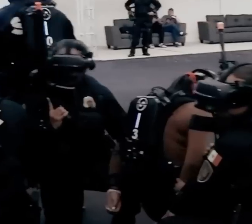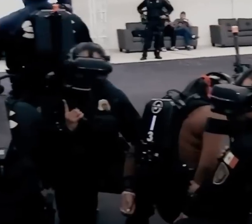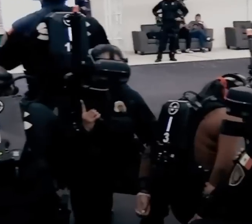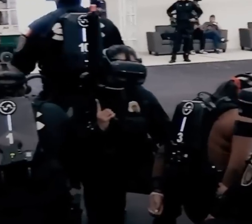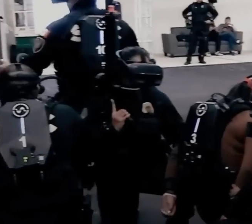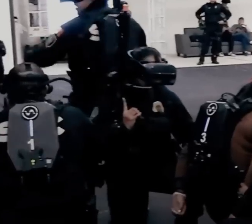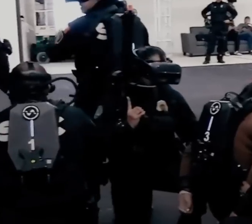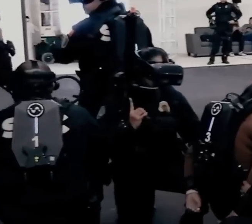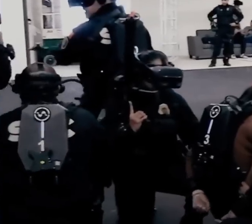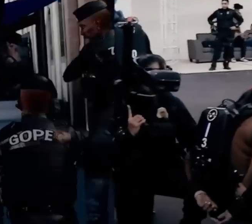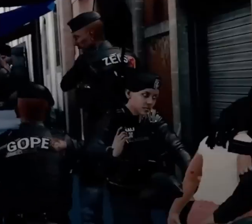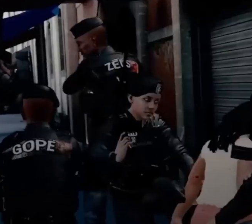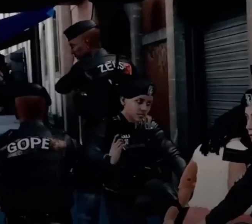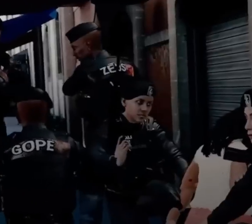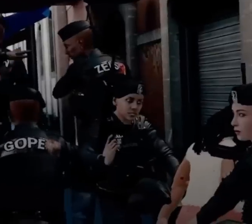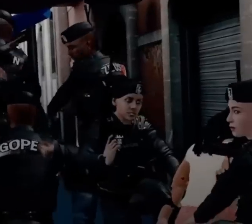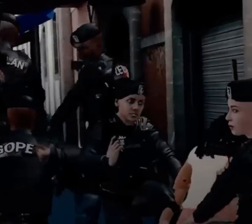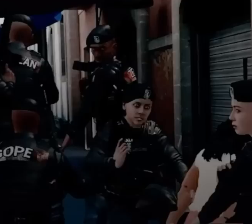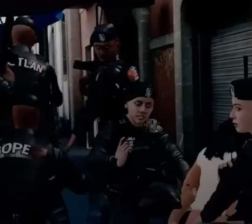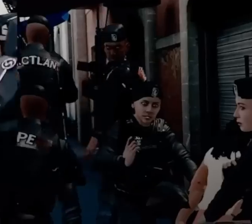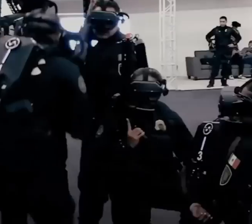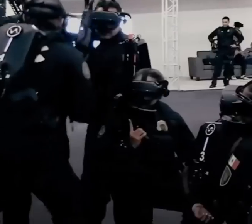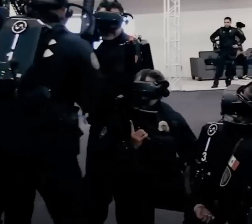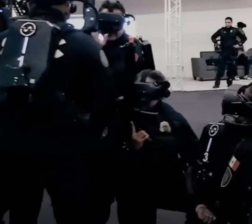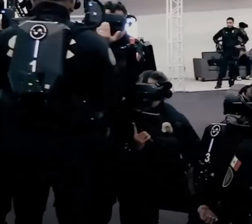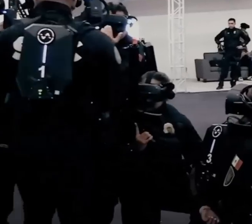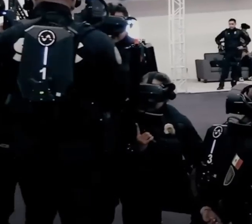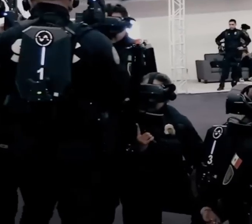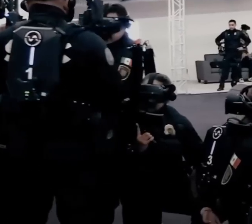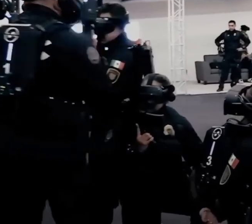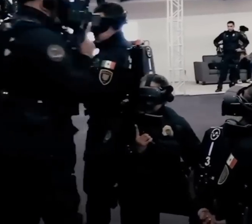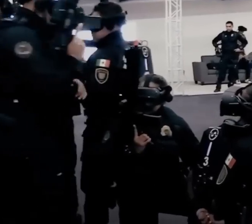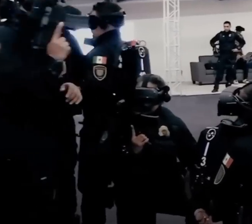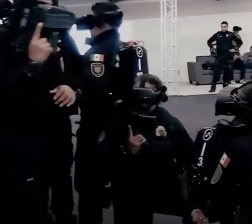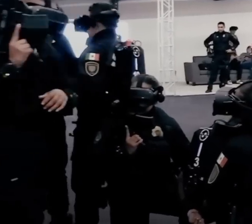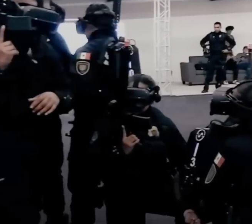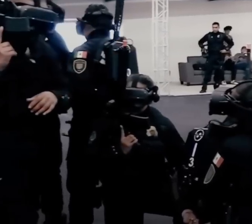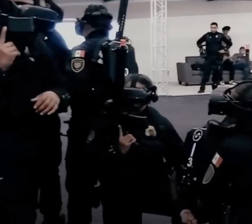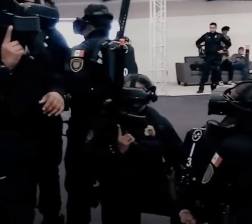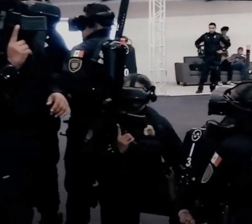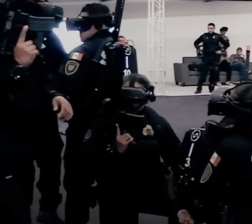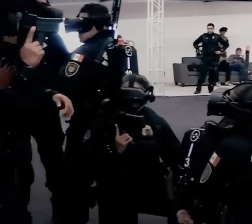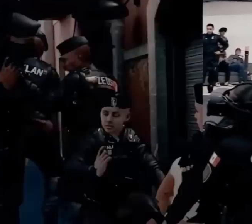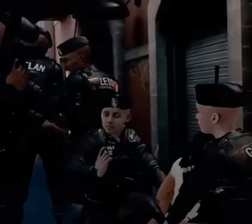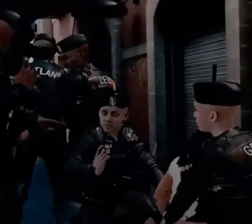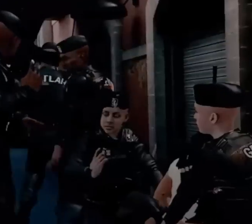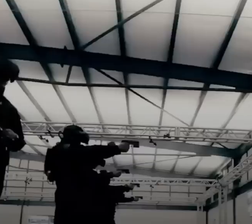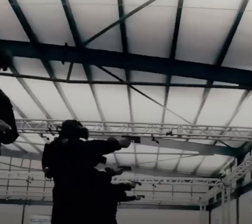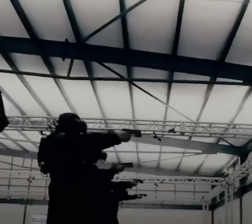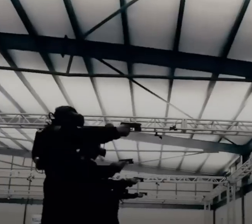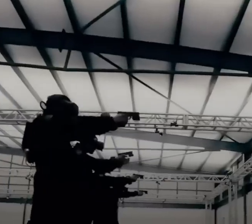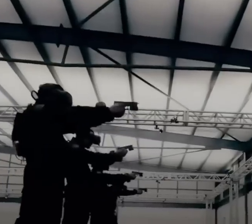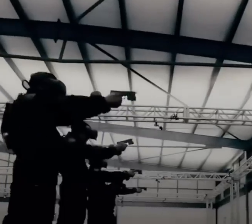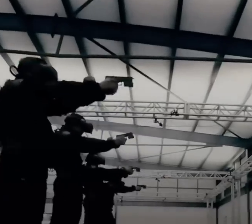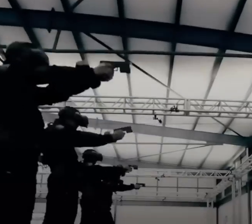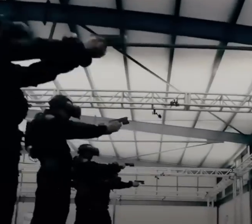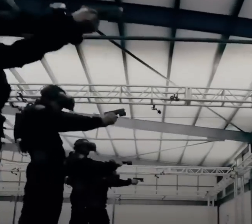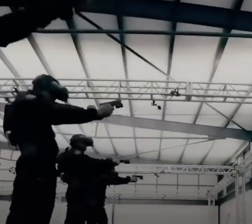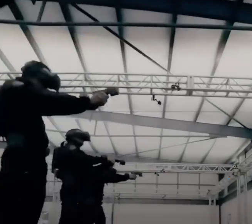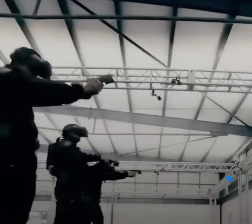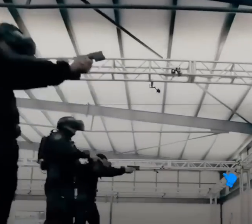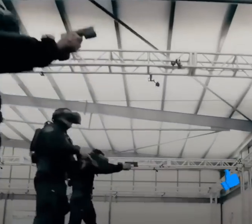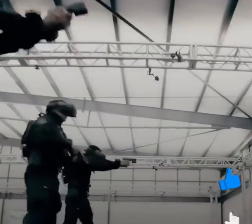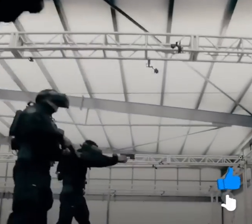realidad virtual, que sin duda alguna ayudará de gran manera al entrenamiento de los policías de la Ciudad de